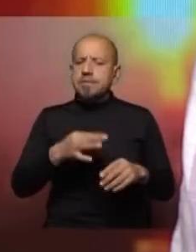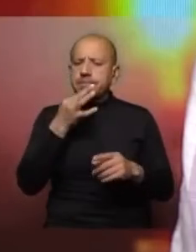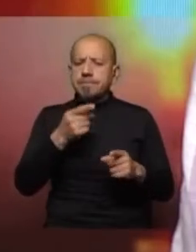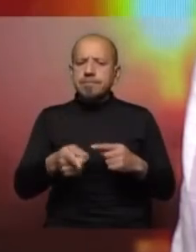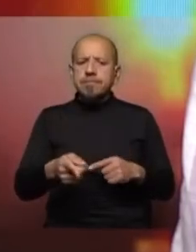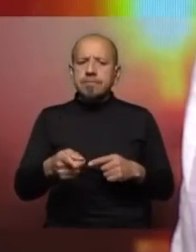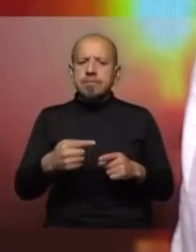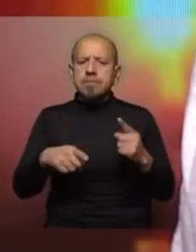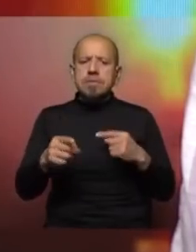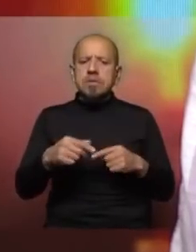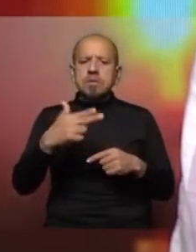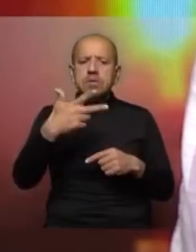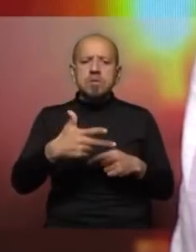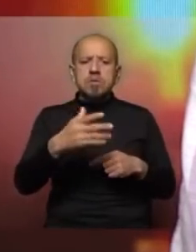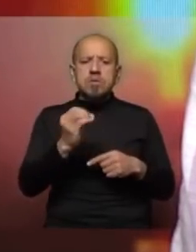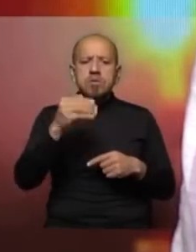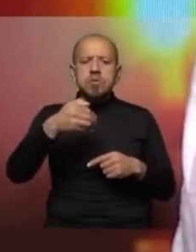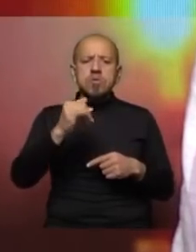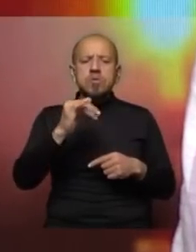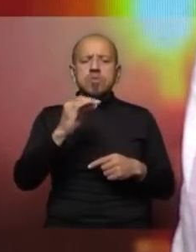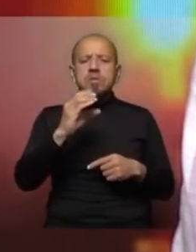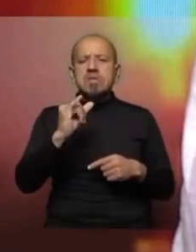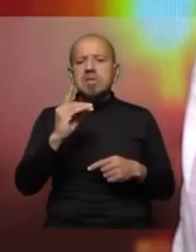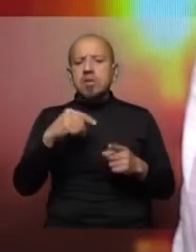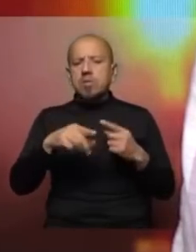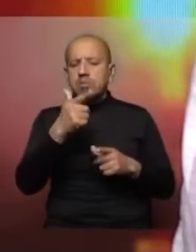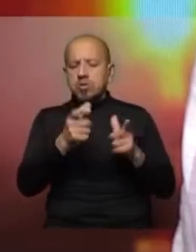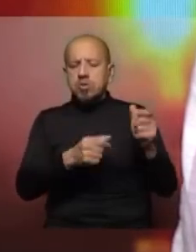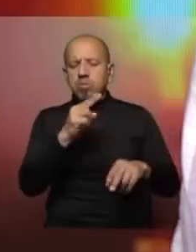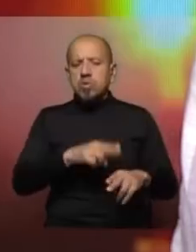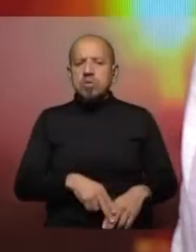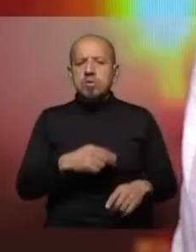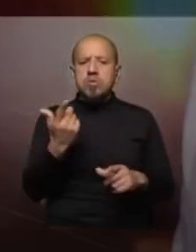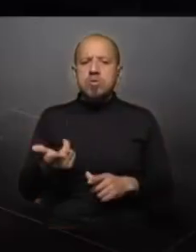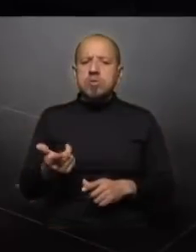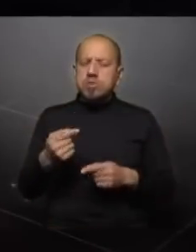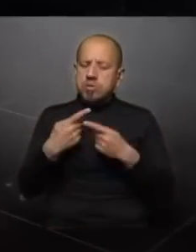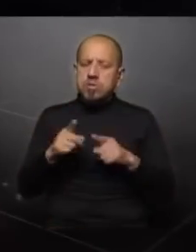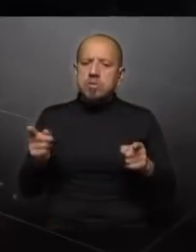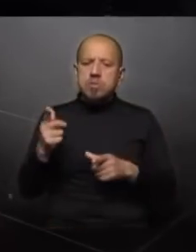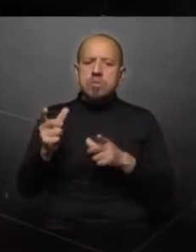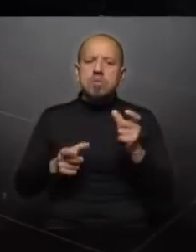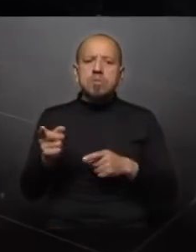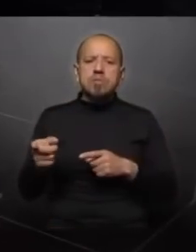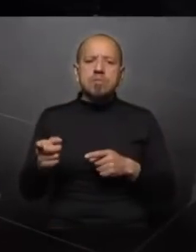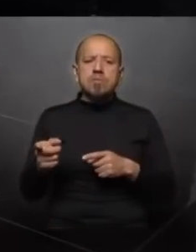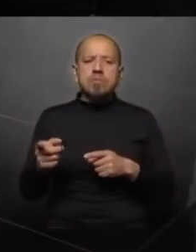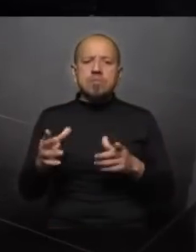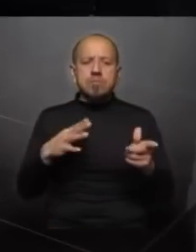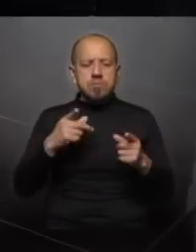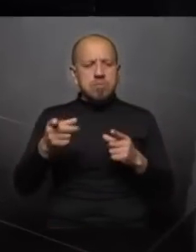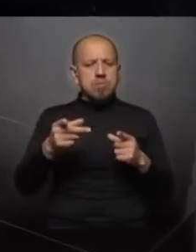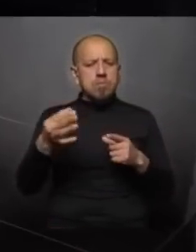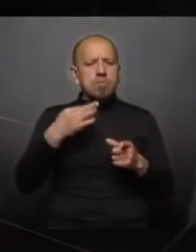entre homicidios por enfrentamientos entre bandas y homicidios de otros tipos de ciudadanos eh usted recién